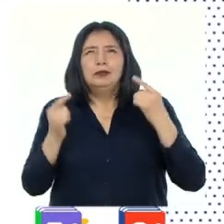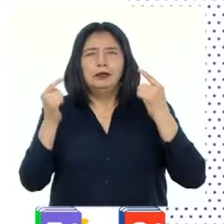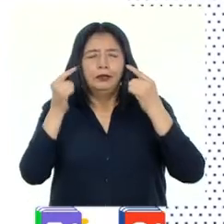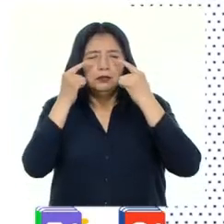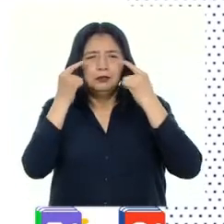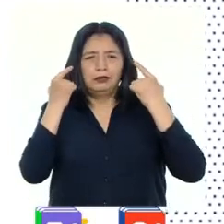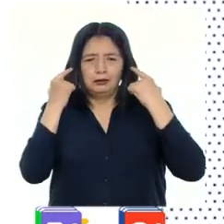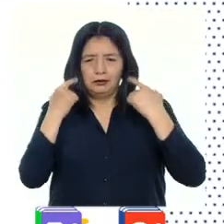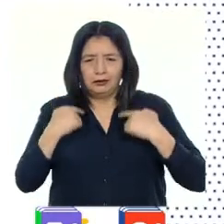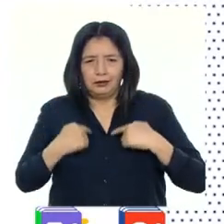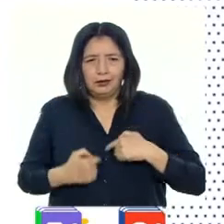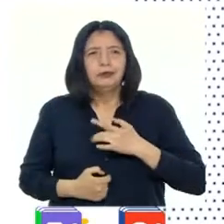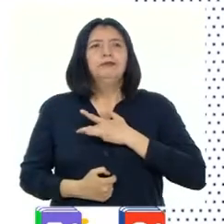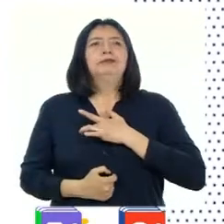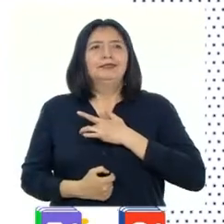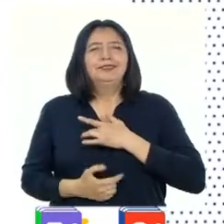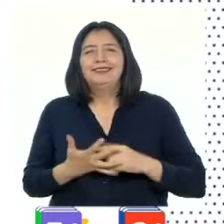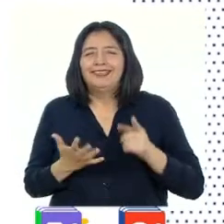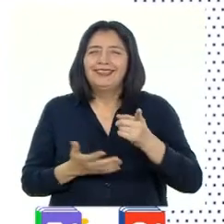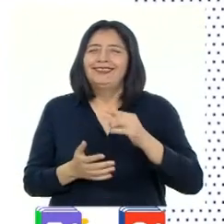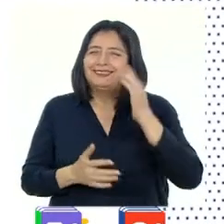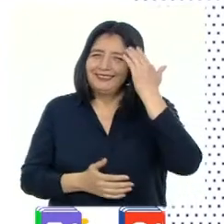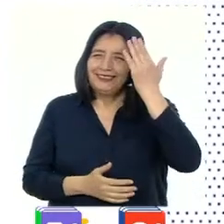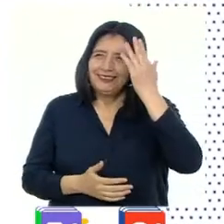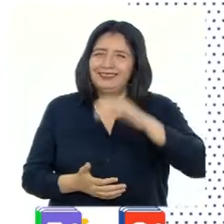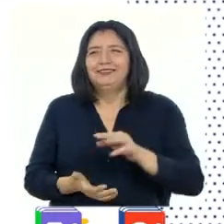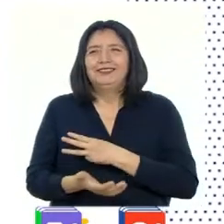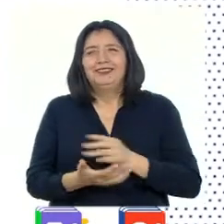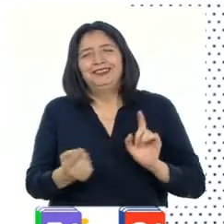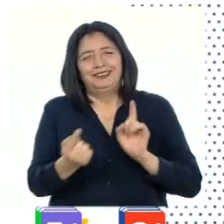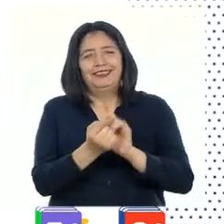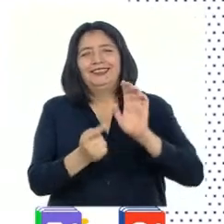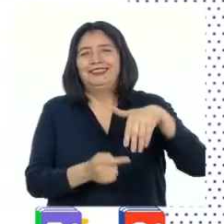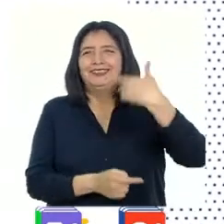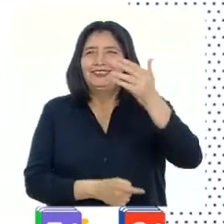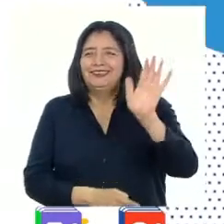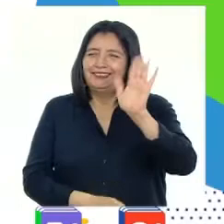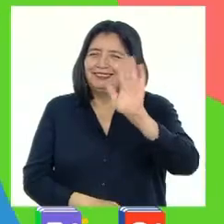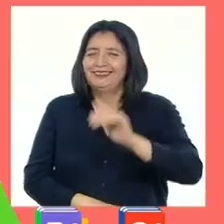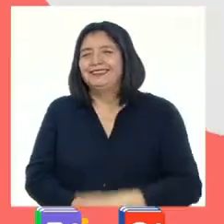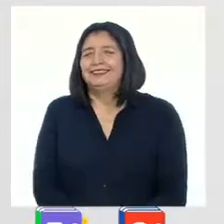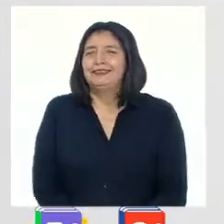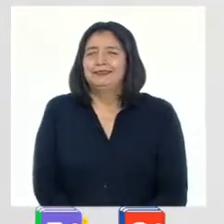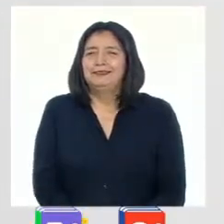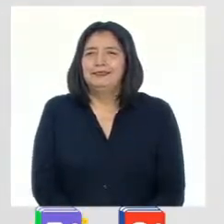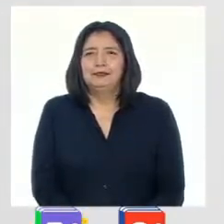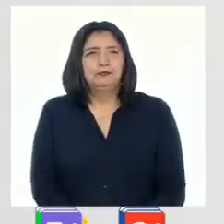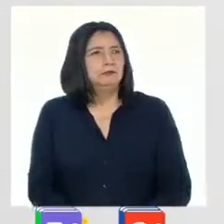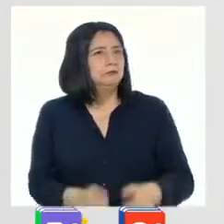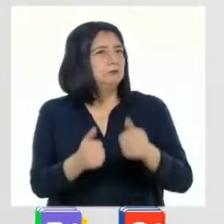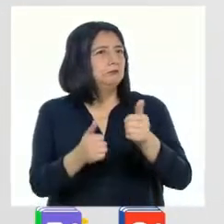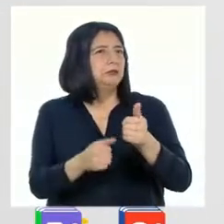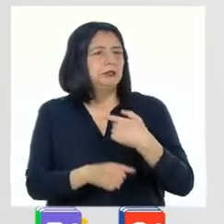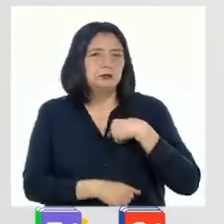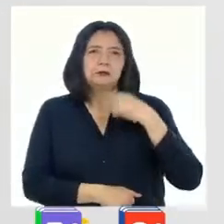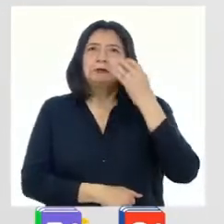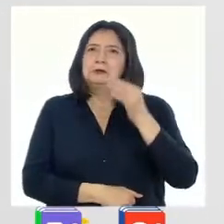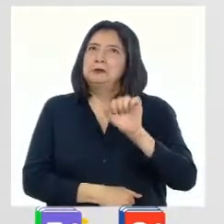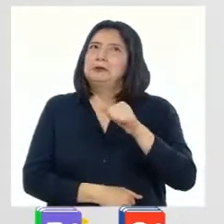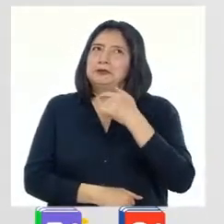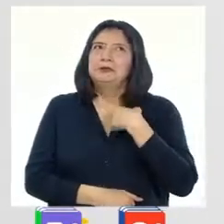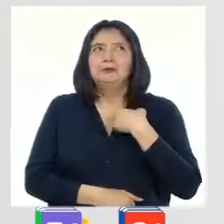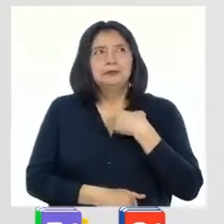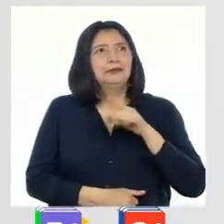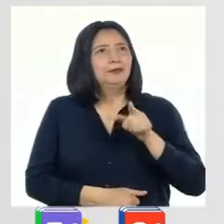van directo al corazón. ¡Saludos musicales! ¡Hasta otra oportunidad! ¡Genial! Creo que puede ser